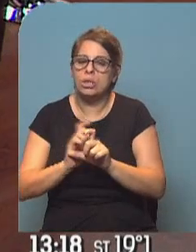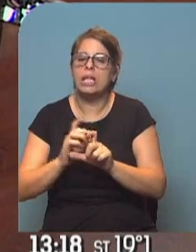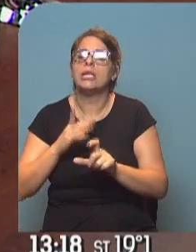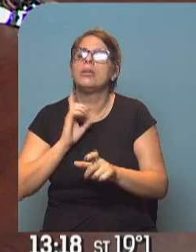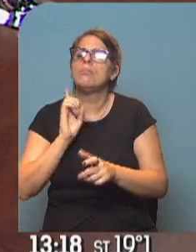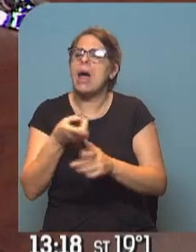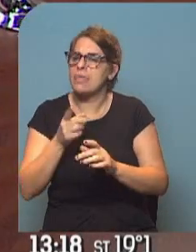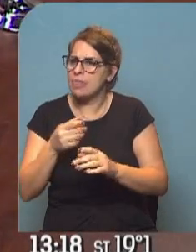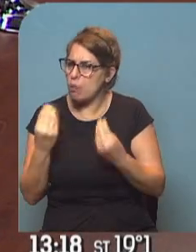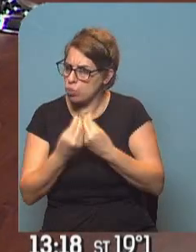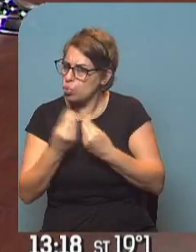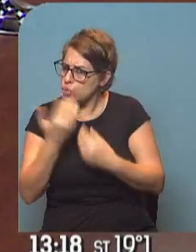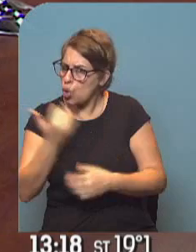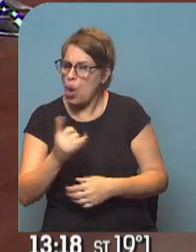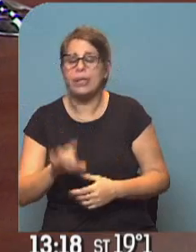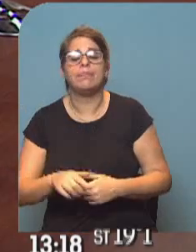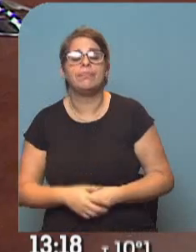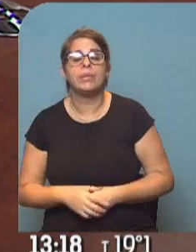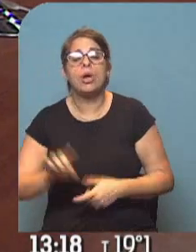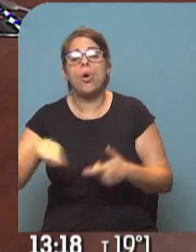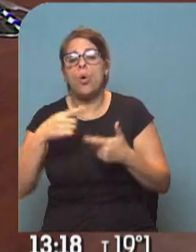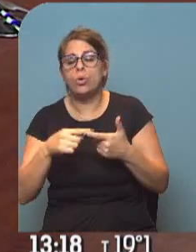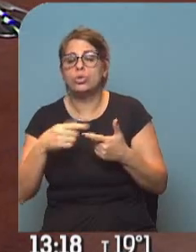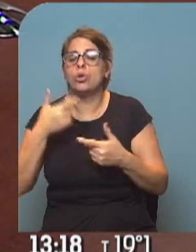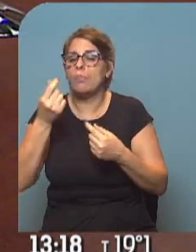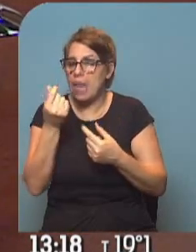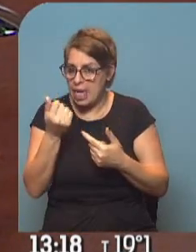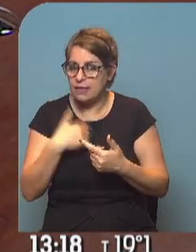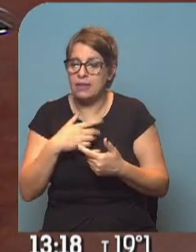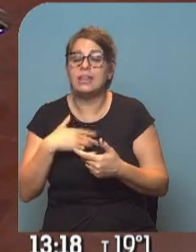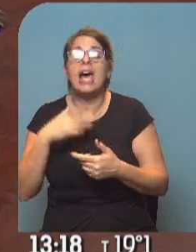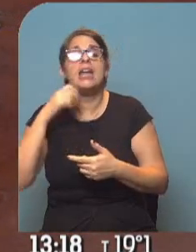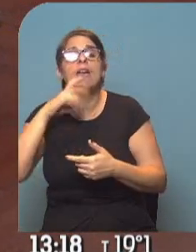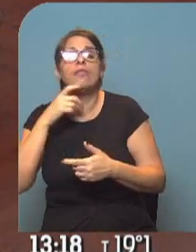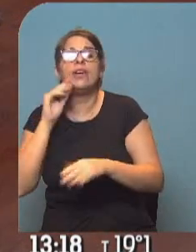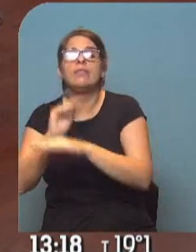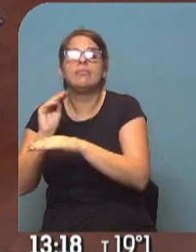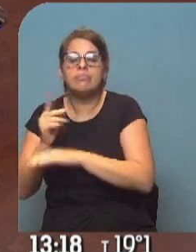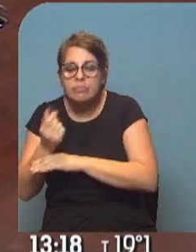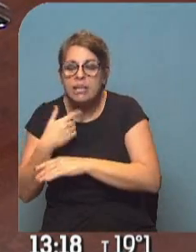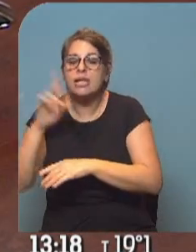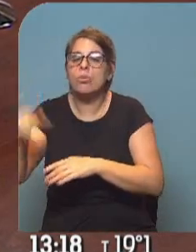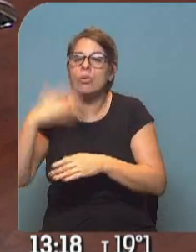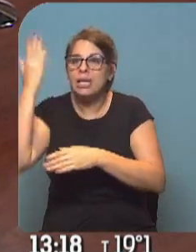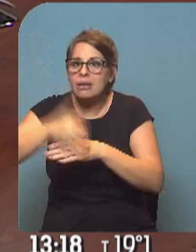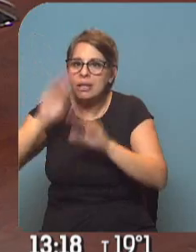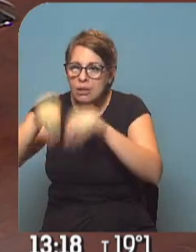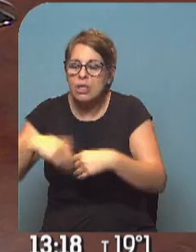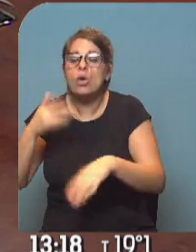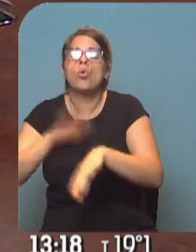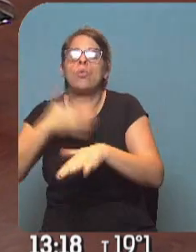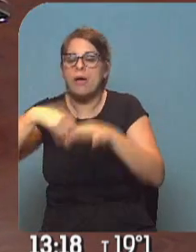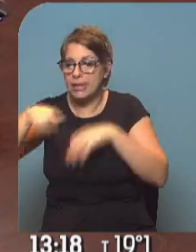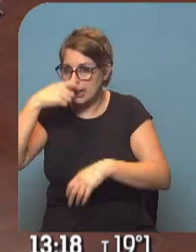sí. Eso por un lado. El segundo motivo es financiero. La FARC se viene financiando después de la caída del muro de Berlín con el narcotráfico, lo cual le da a